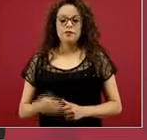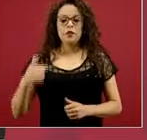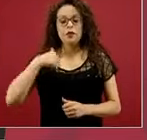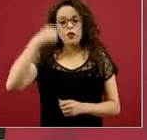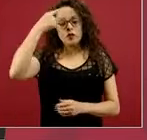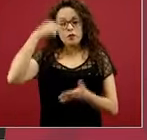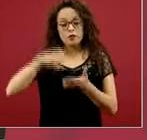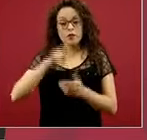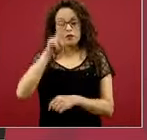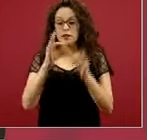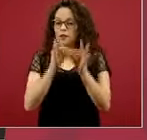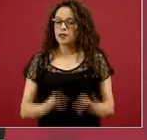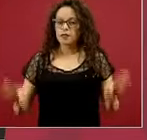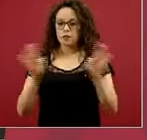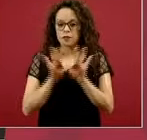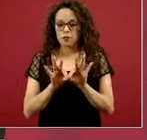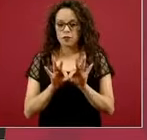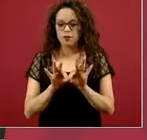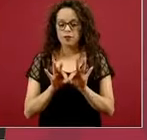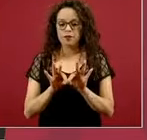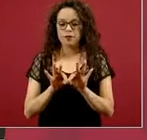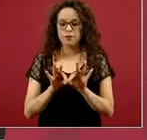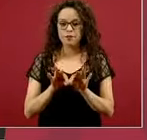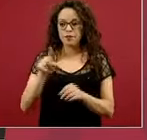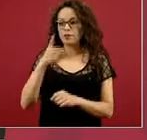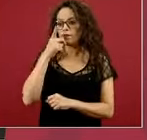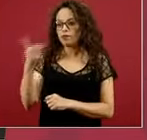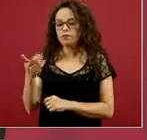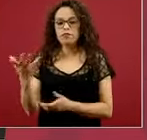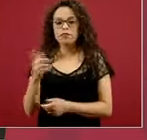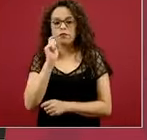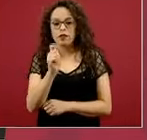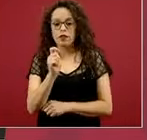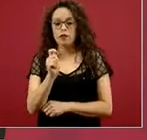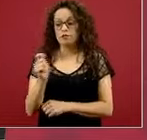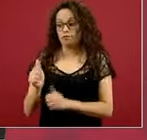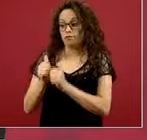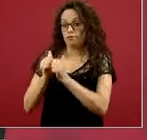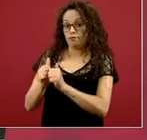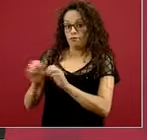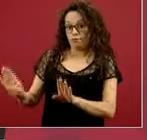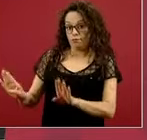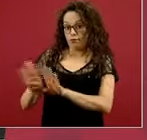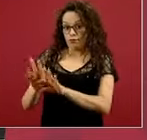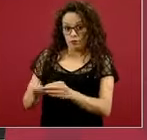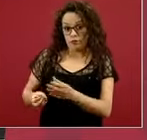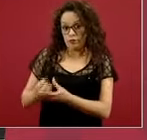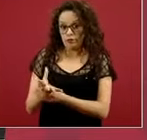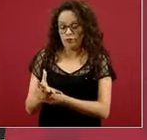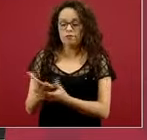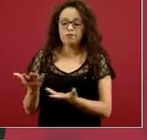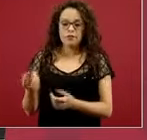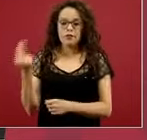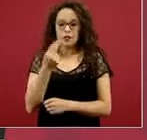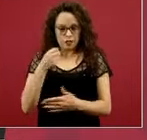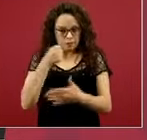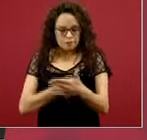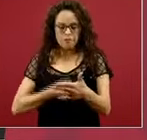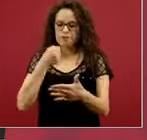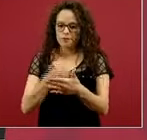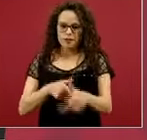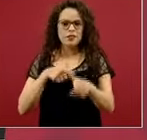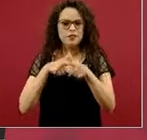creo que es muy importante, y cuando lo comenta así como cuál es la probabilidad de un confinamiento, es seguir insistiendo en